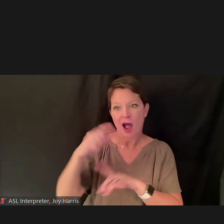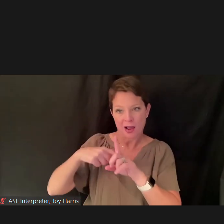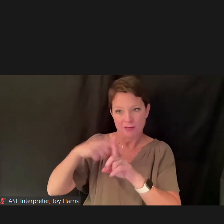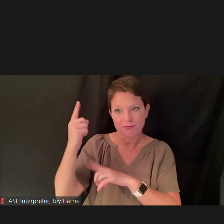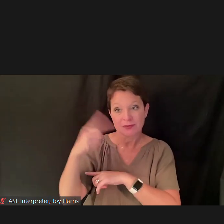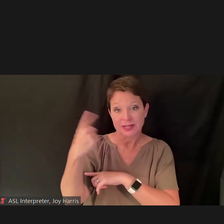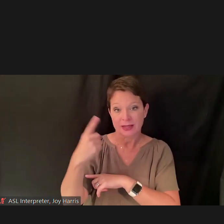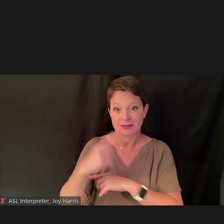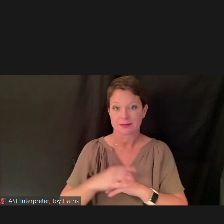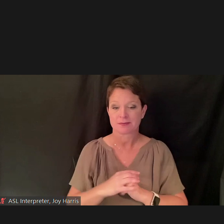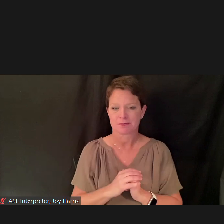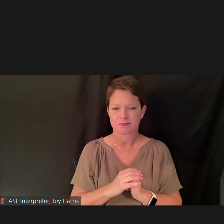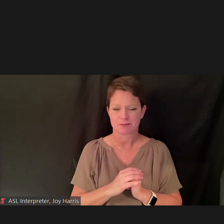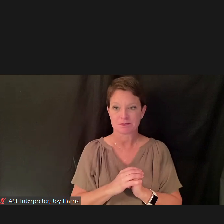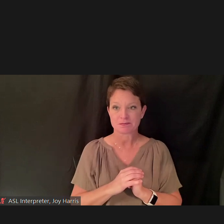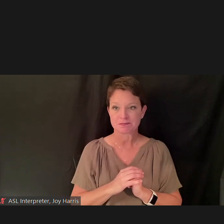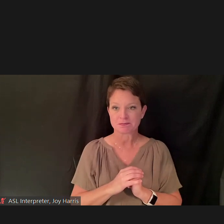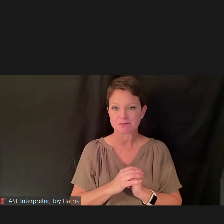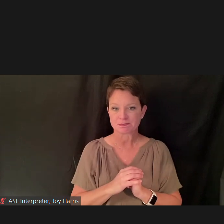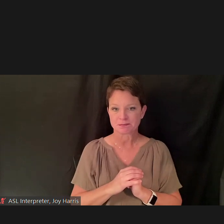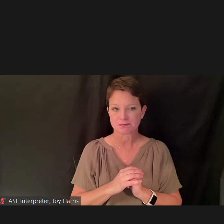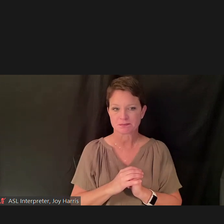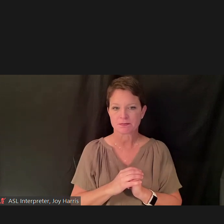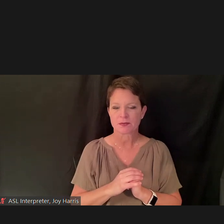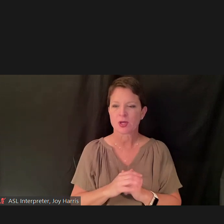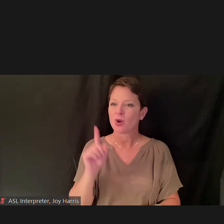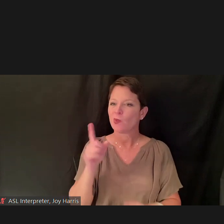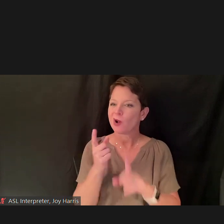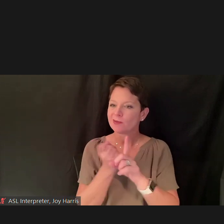esto les ayuda a prepararse.